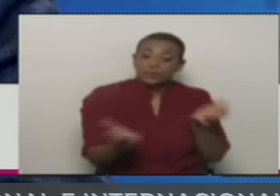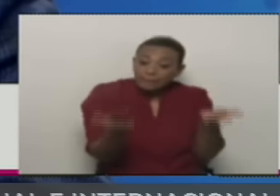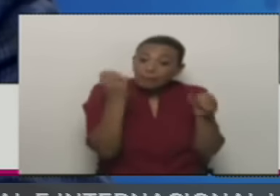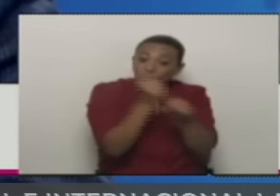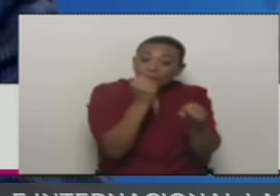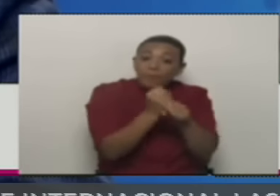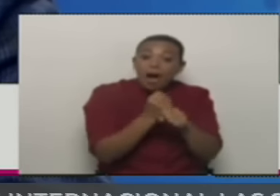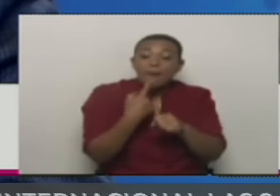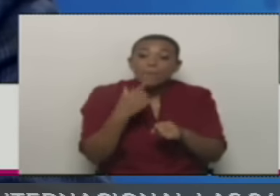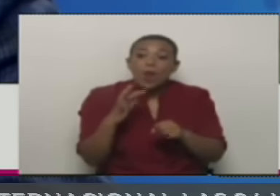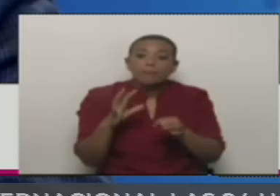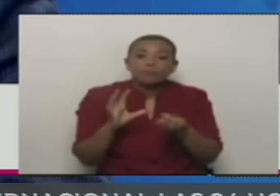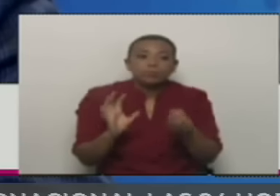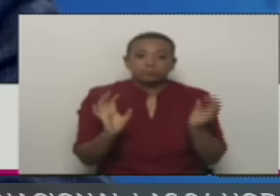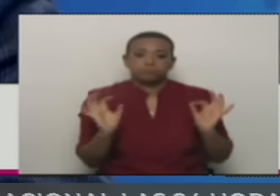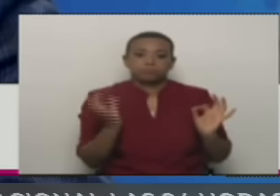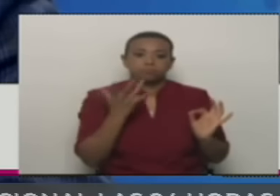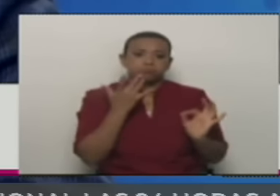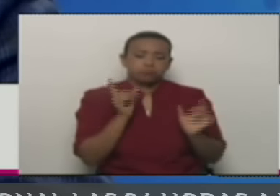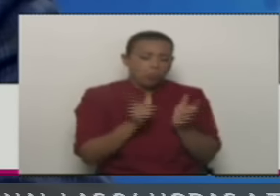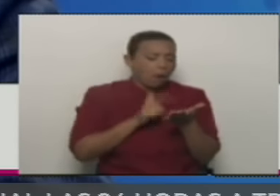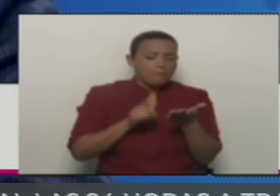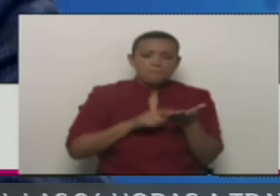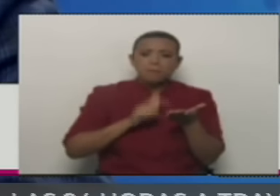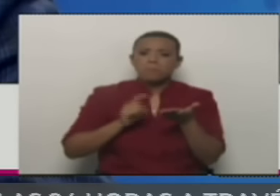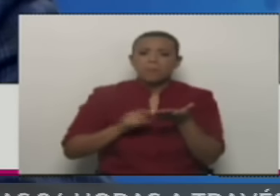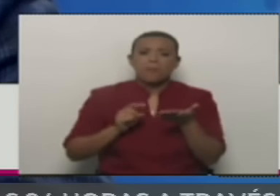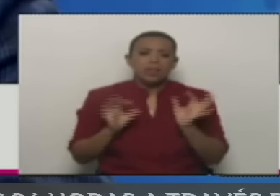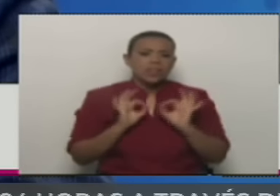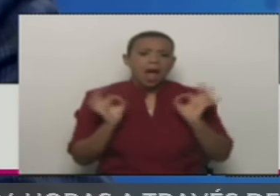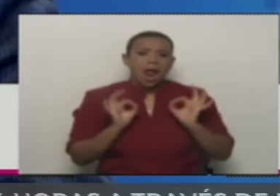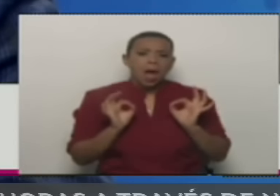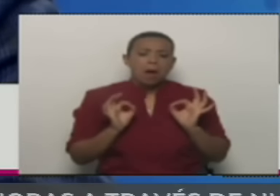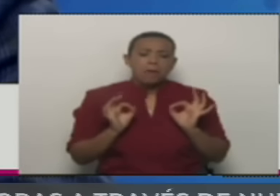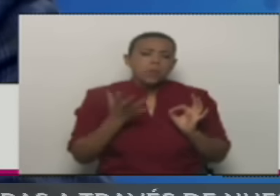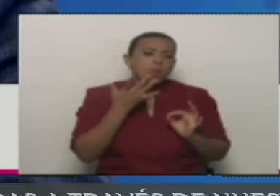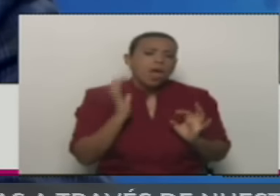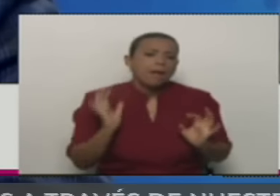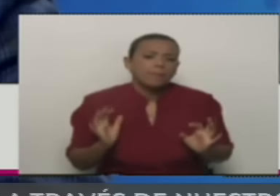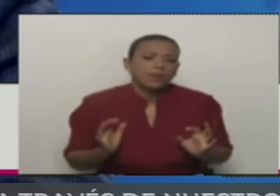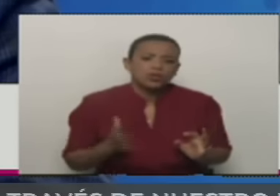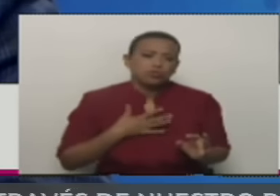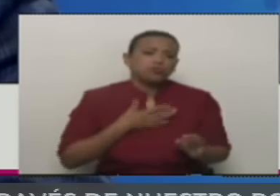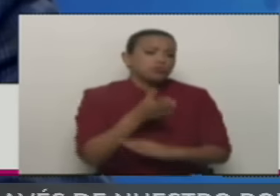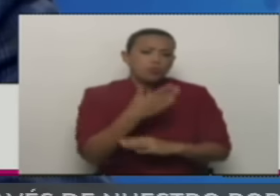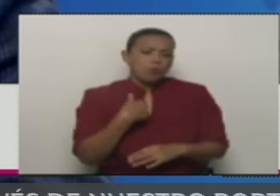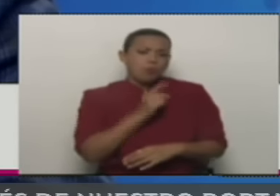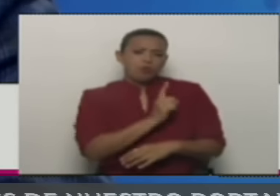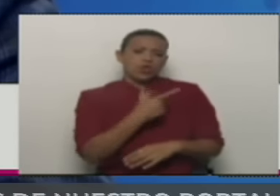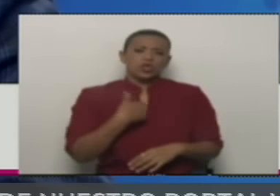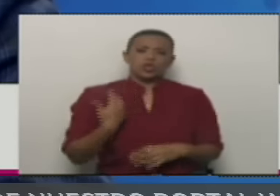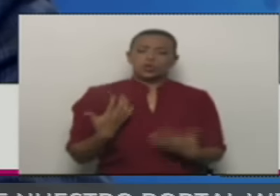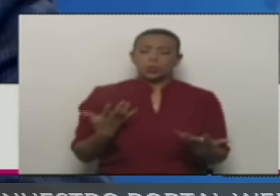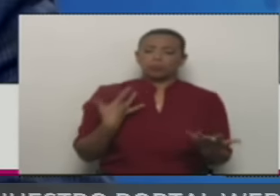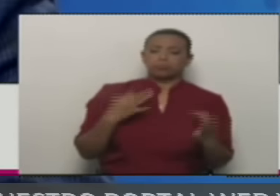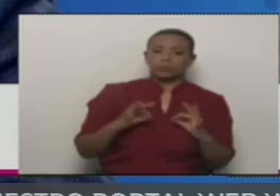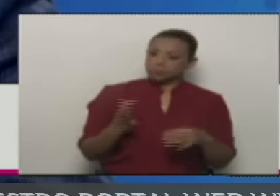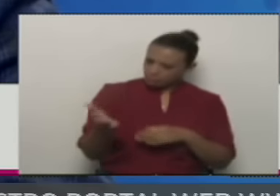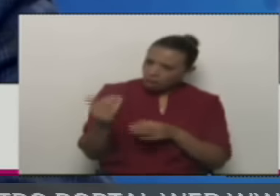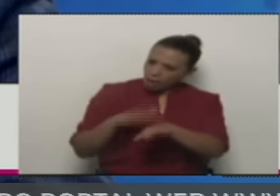aquel que esté molestico. Es bravito, bravito. Y no quiera convocar, porque dice que yo no voy a ir. Pues yo soy muy crítico.